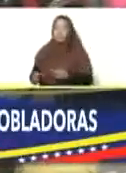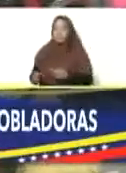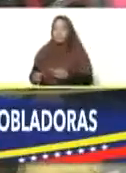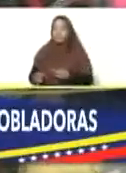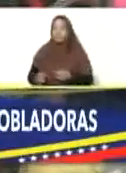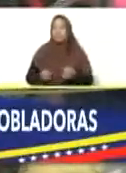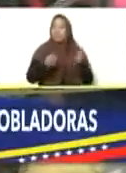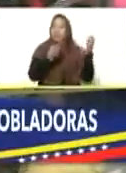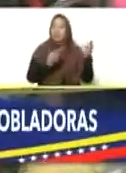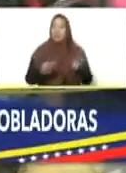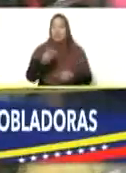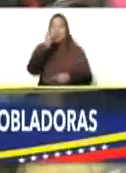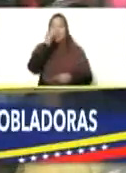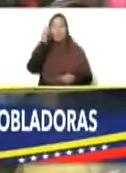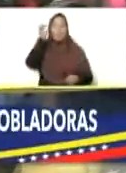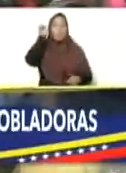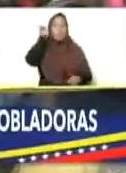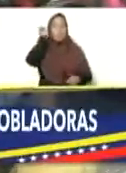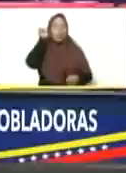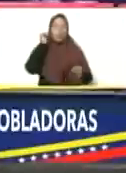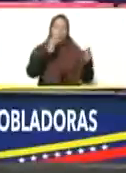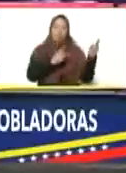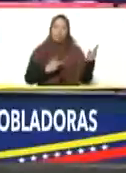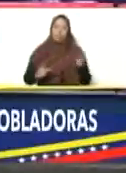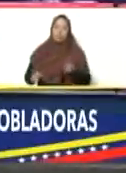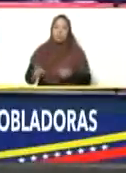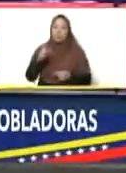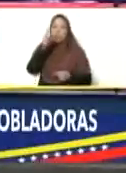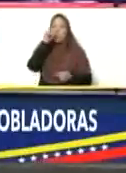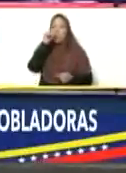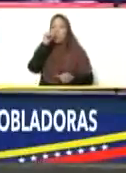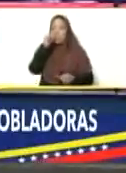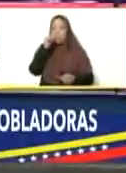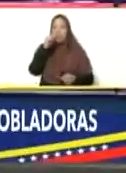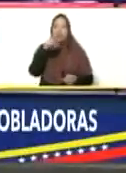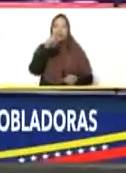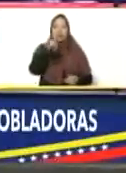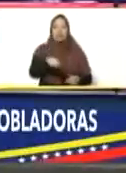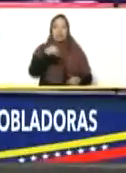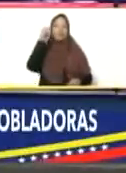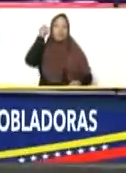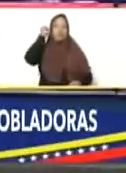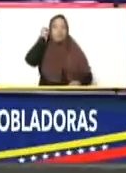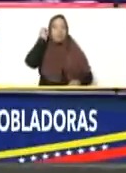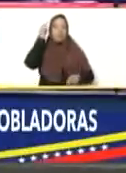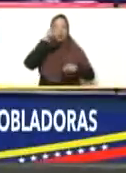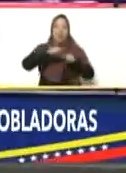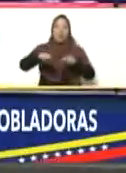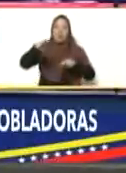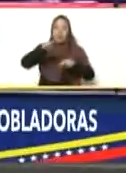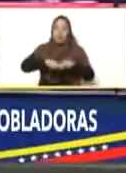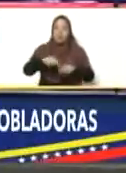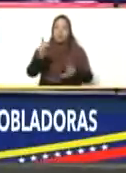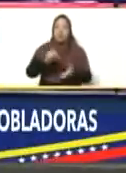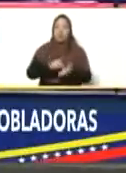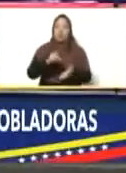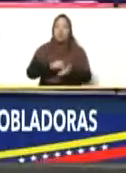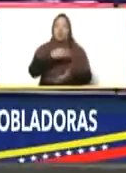bienvenidas hombres y mujeres niños niñas y jóvenes